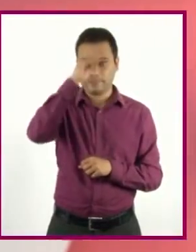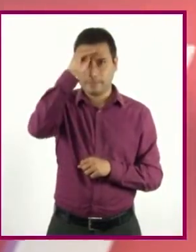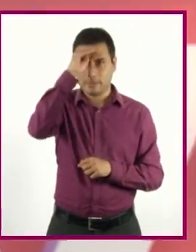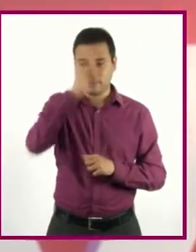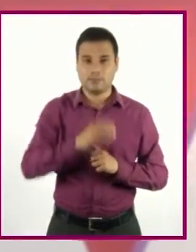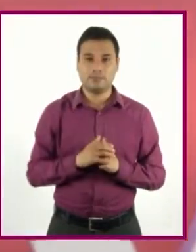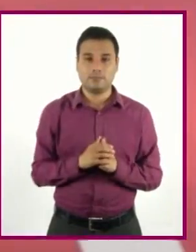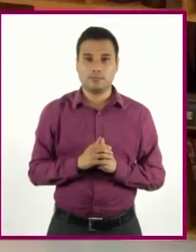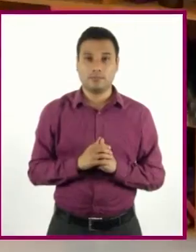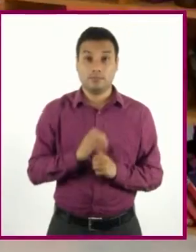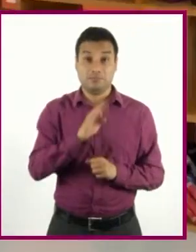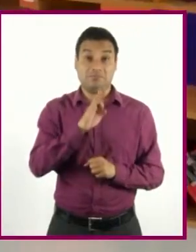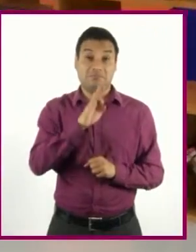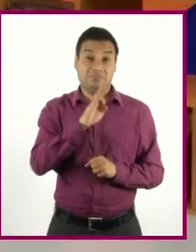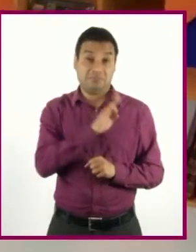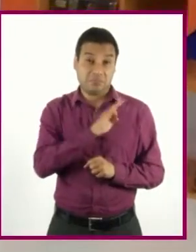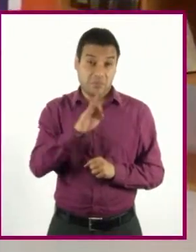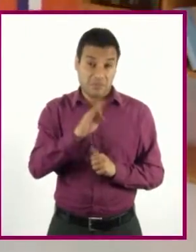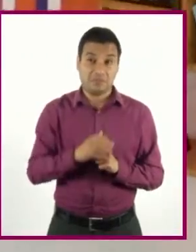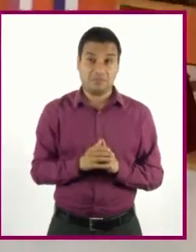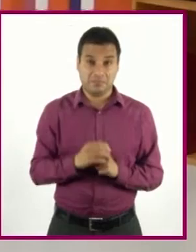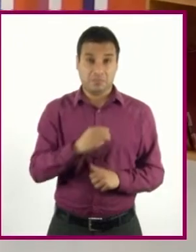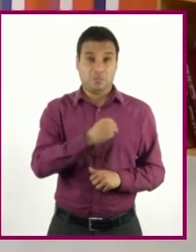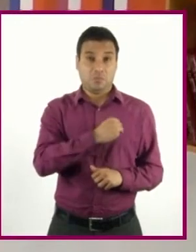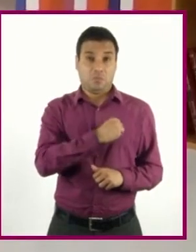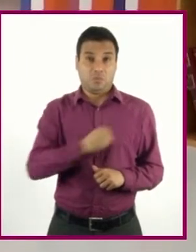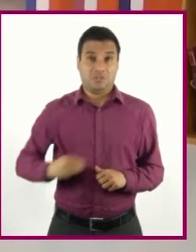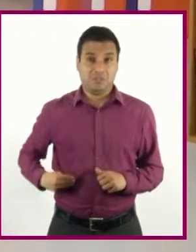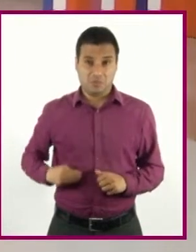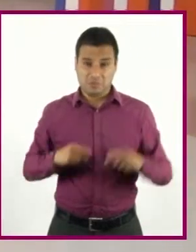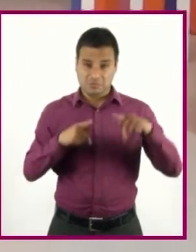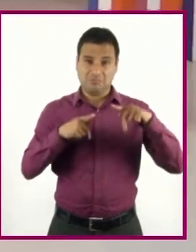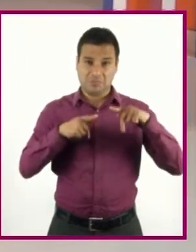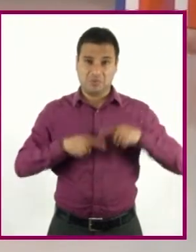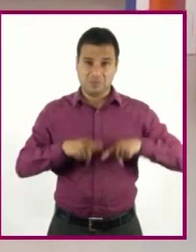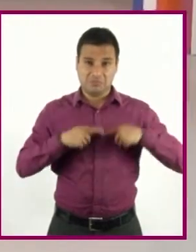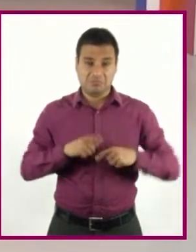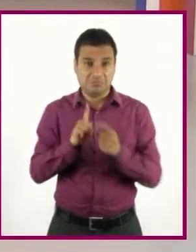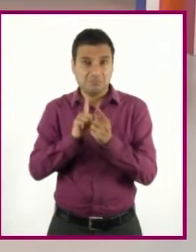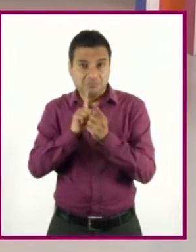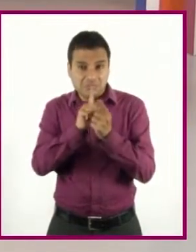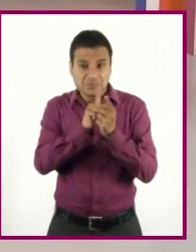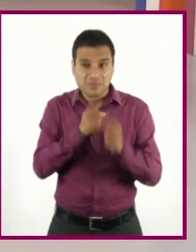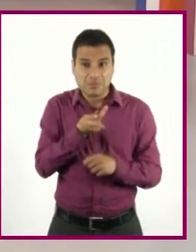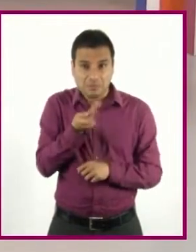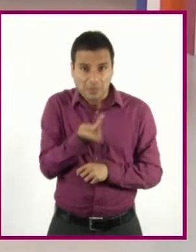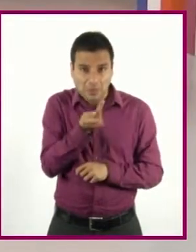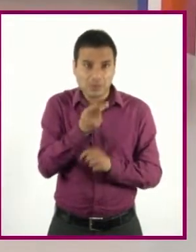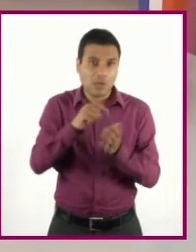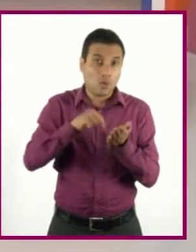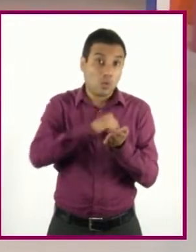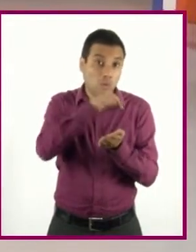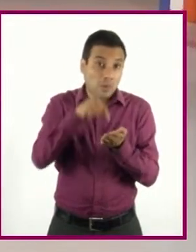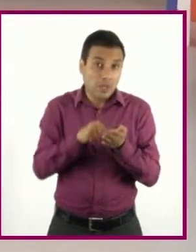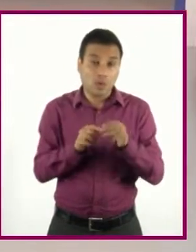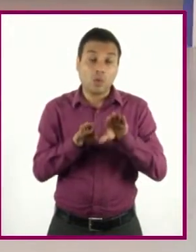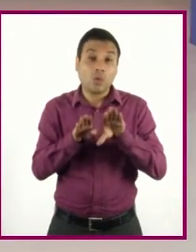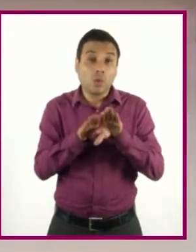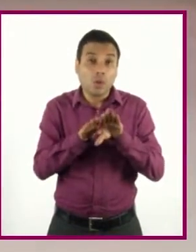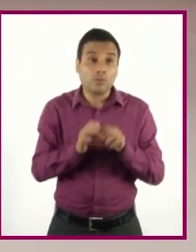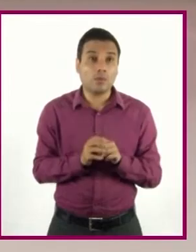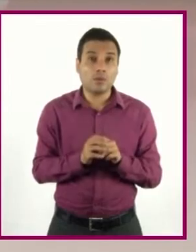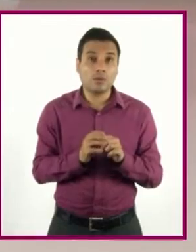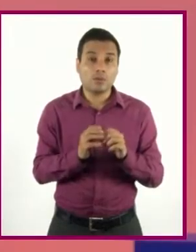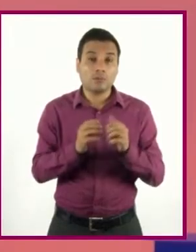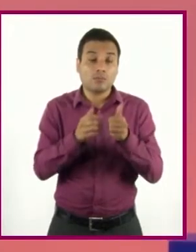Creo que podrían ir a entrevistar a ciertos miembros del municipio y hacerles preguntas sobre el lugar, cuánto tiempo llevan